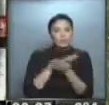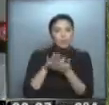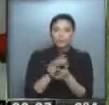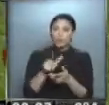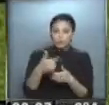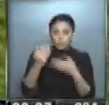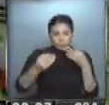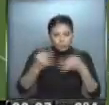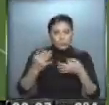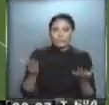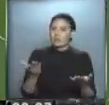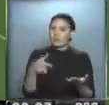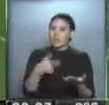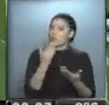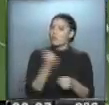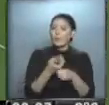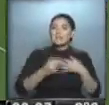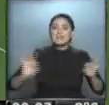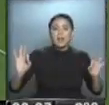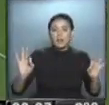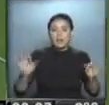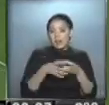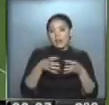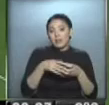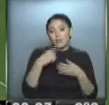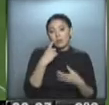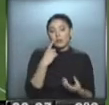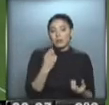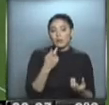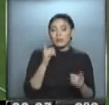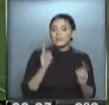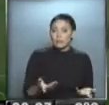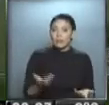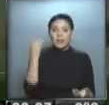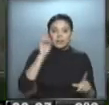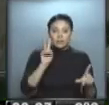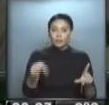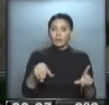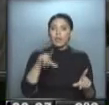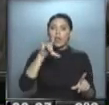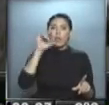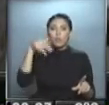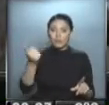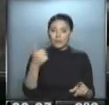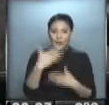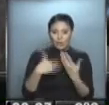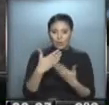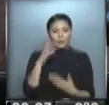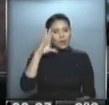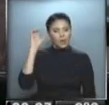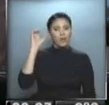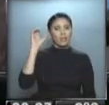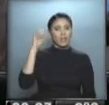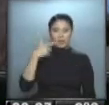calidad, pero hoy no están para salvar a un equipo como River. Para colmo, bueno, justo veíamos al Chino Luna y uno se acuerda de que el Chino Luna